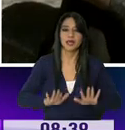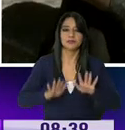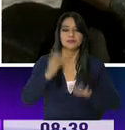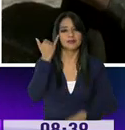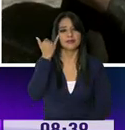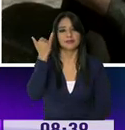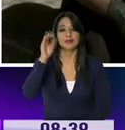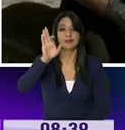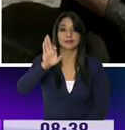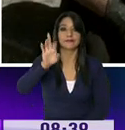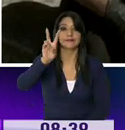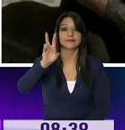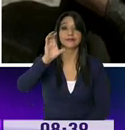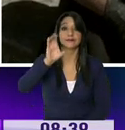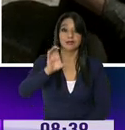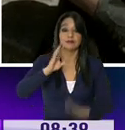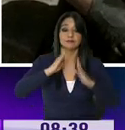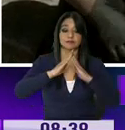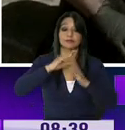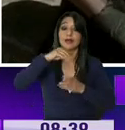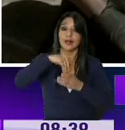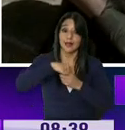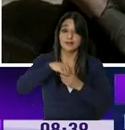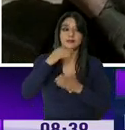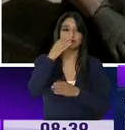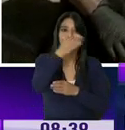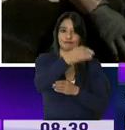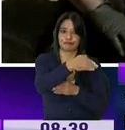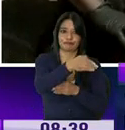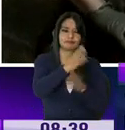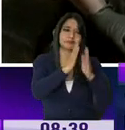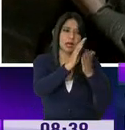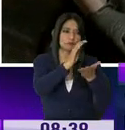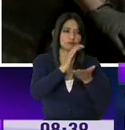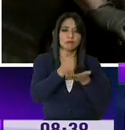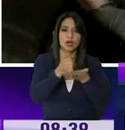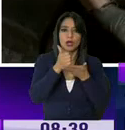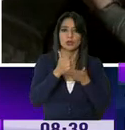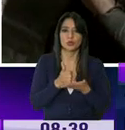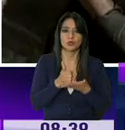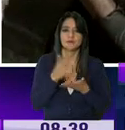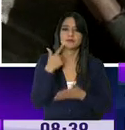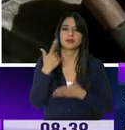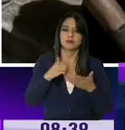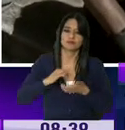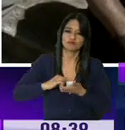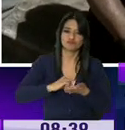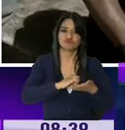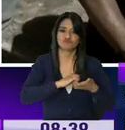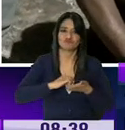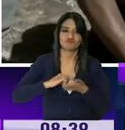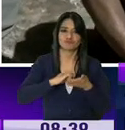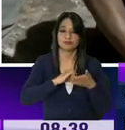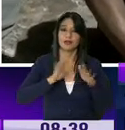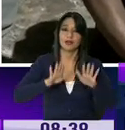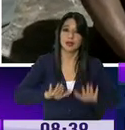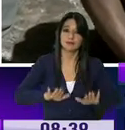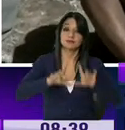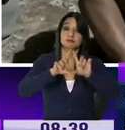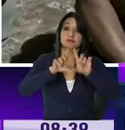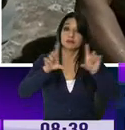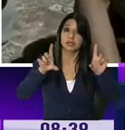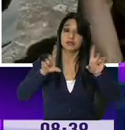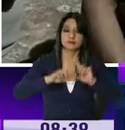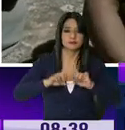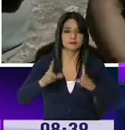ayuda, TVC está en casa, TVC llega donde ustedes, y claro, lo hacemos con la solidaridad que nos envían también las empresas que